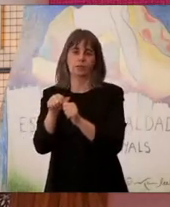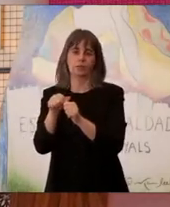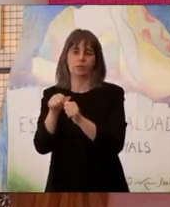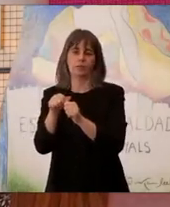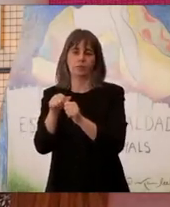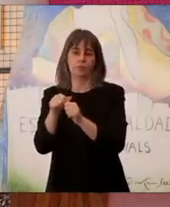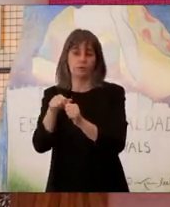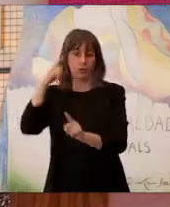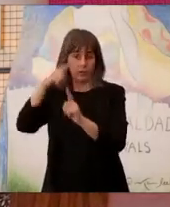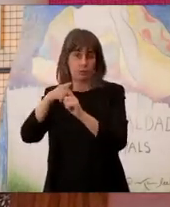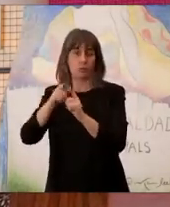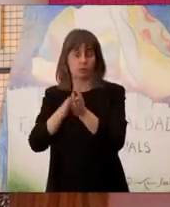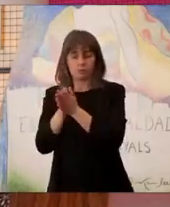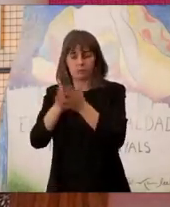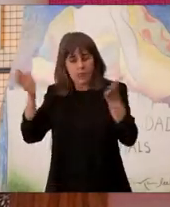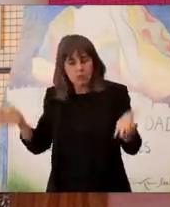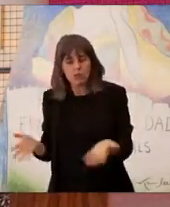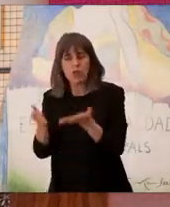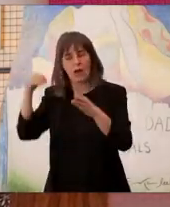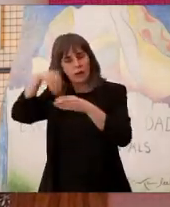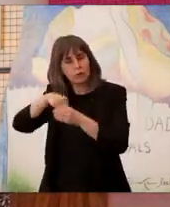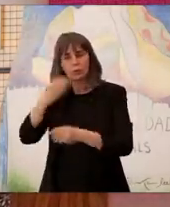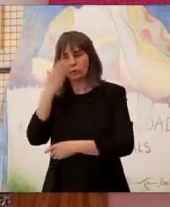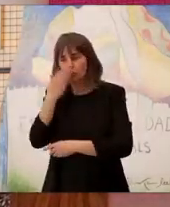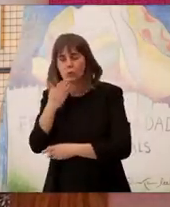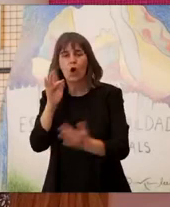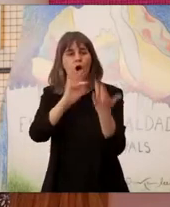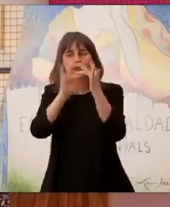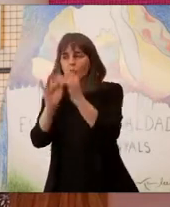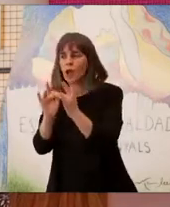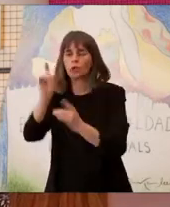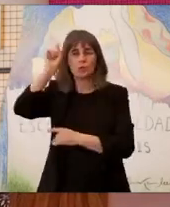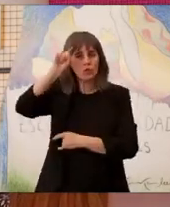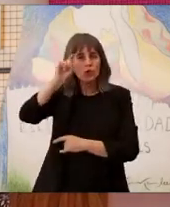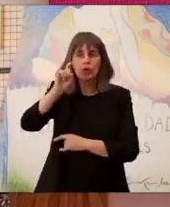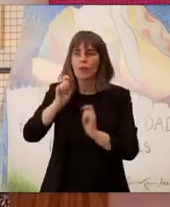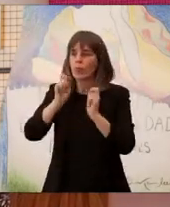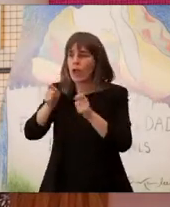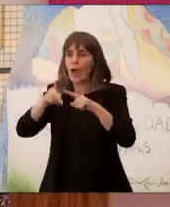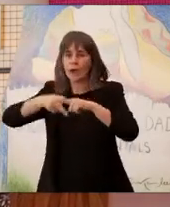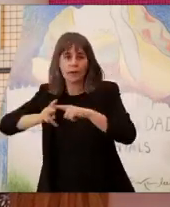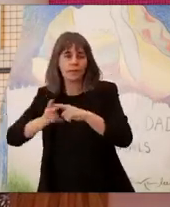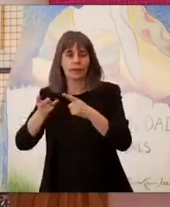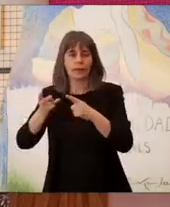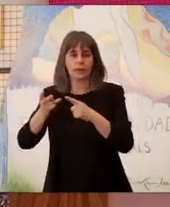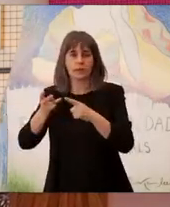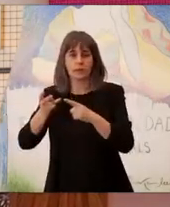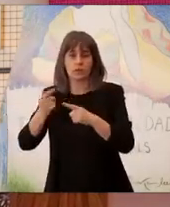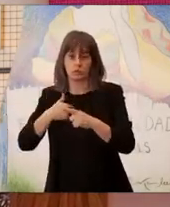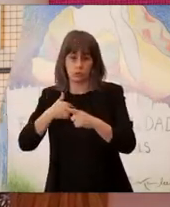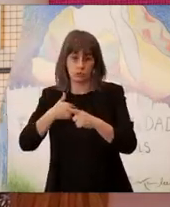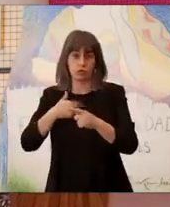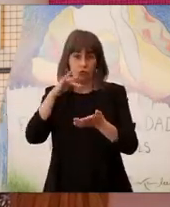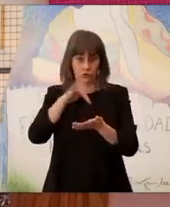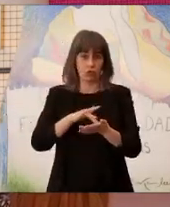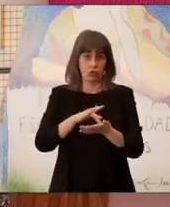impulsarlo en las escuelas hablar con el profesorado pensar en la formación en los instrumentos yo estuve durante mucho tiempo